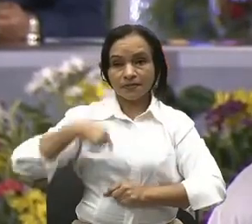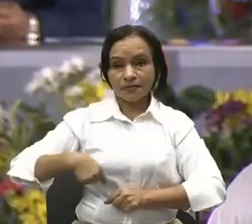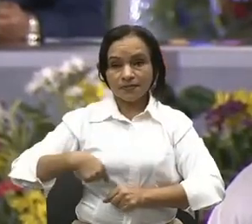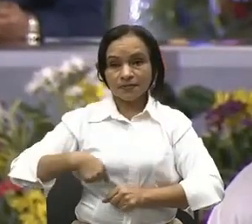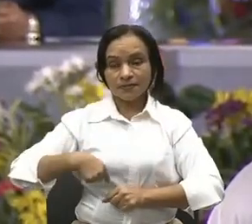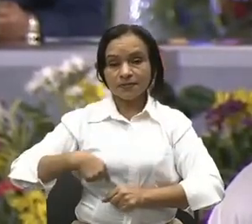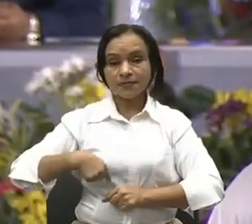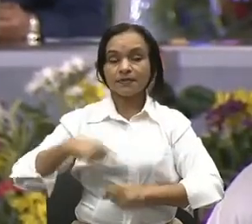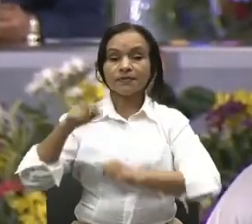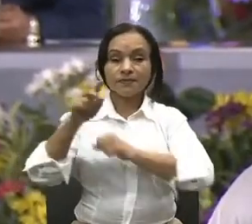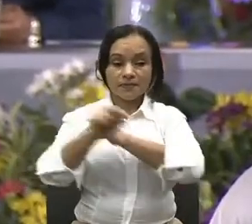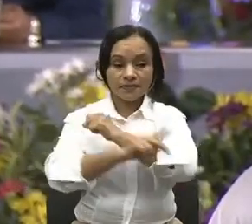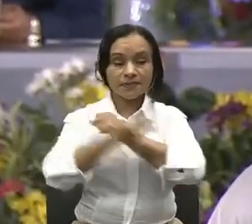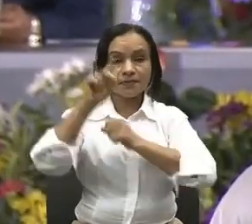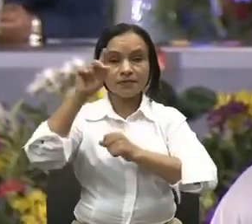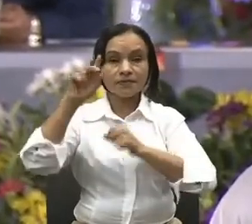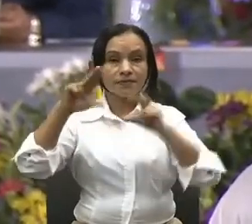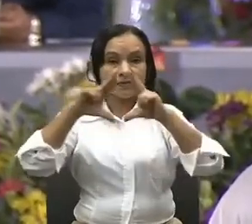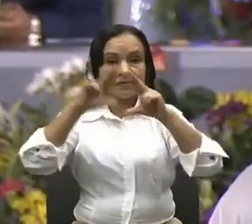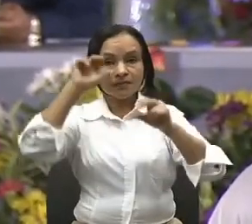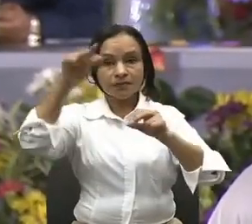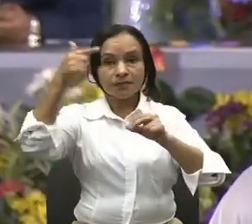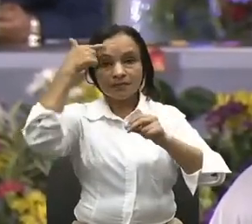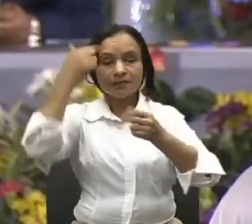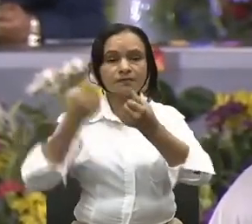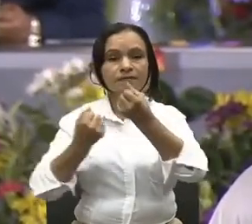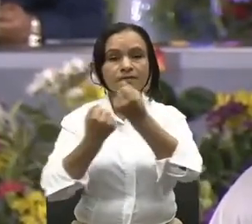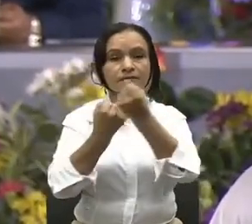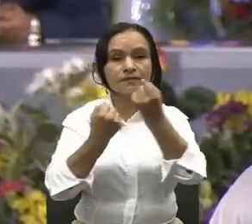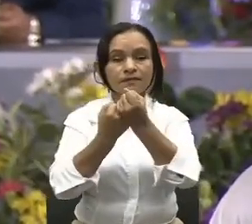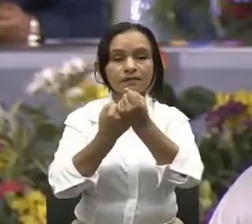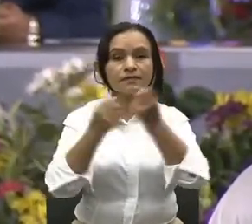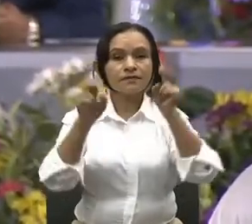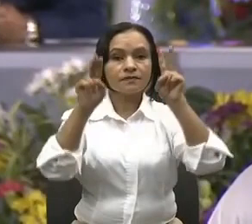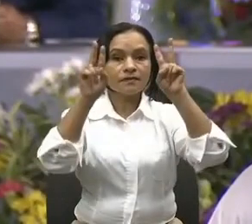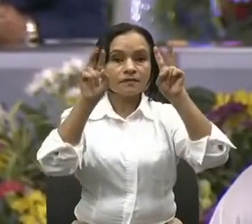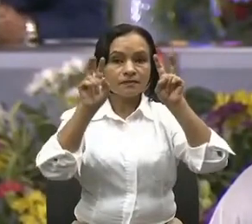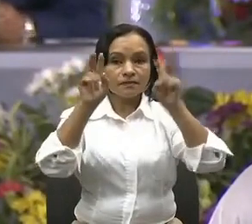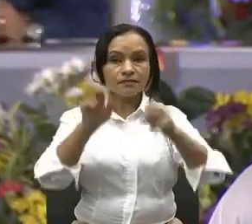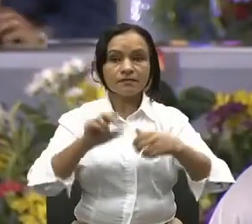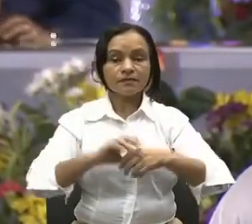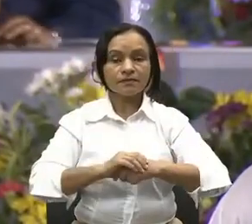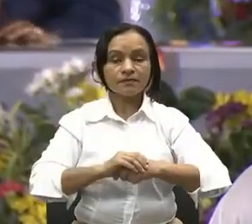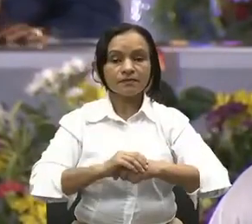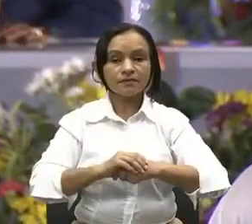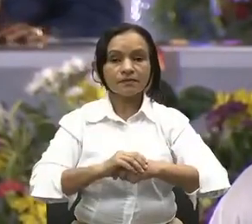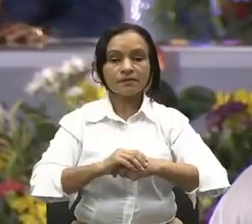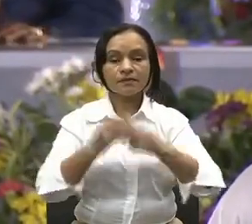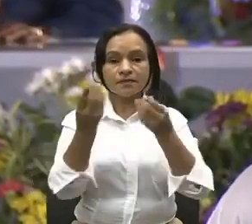la República de Nicaragua sobre la cooperación en el marco de la franja